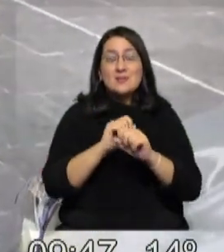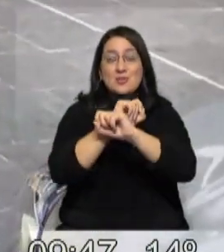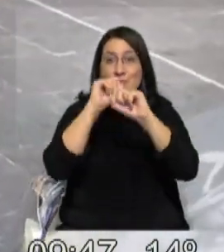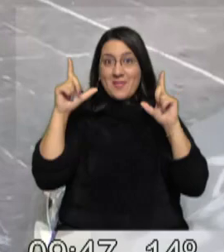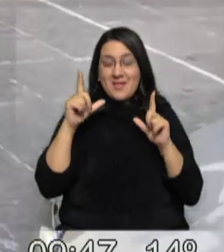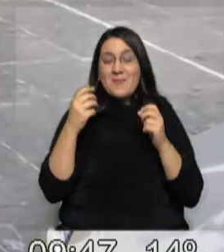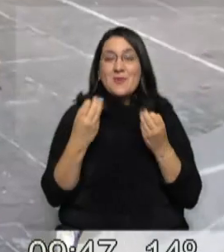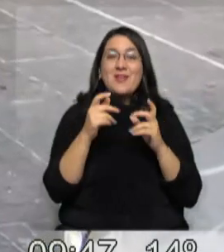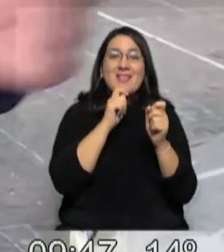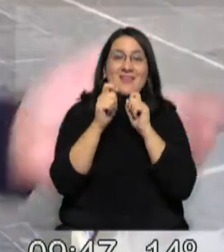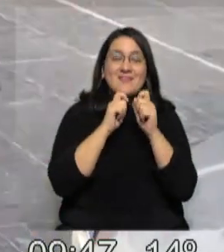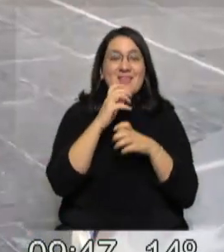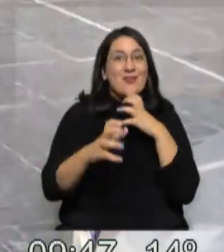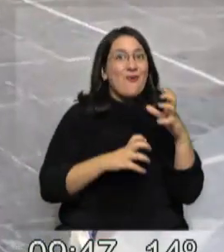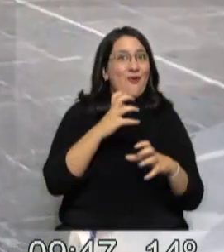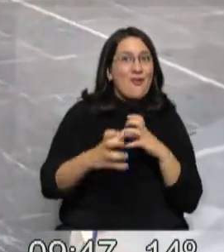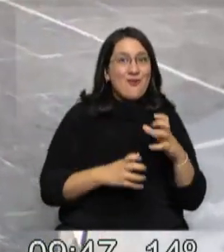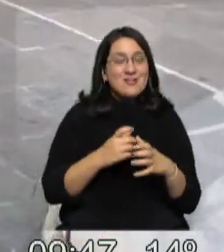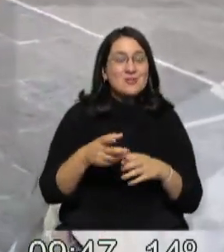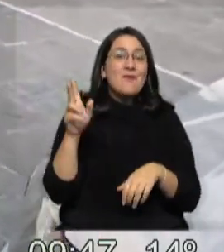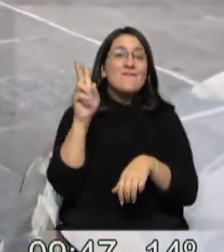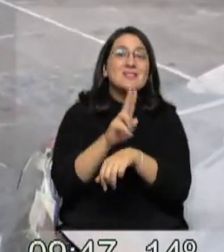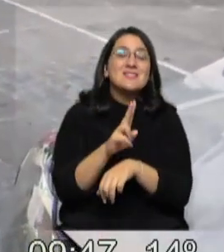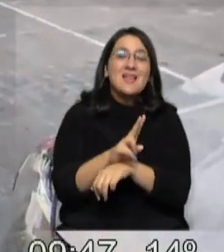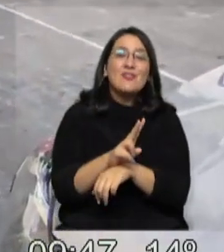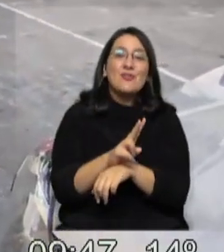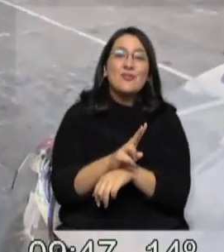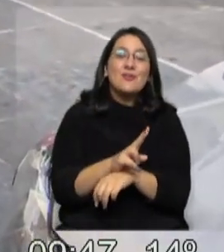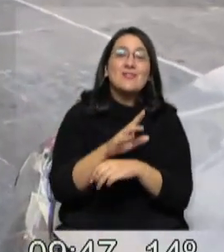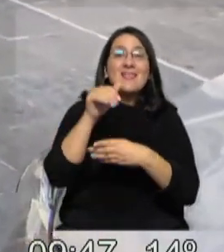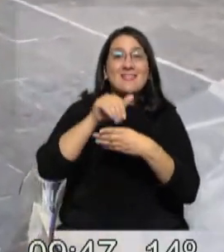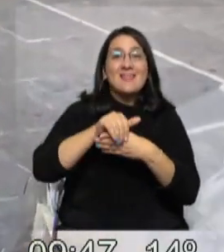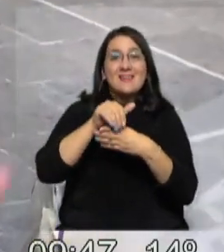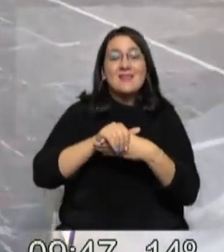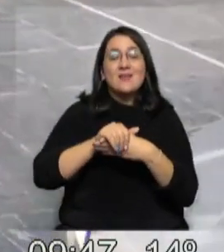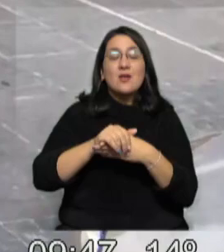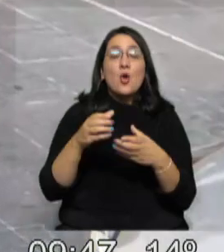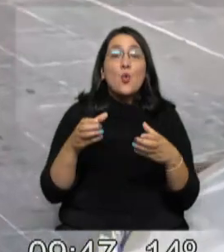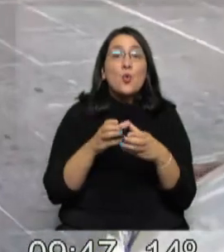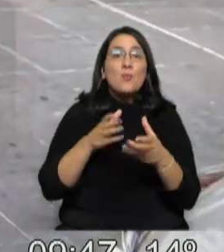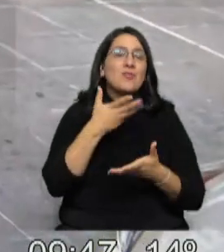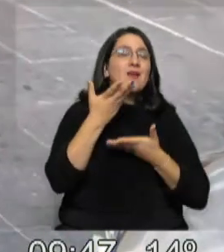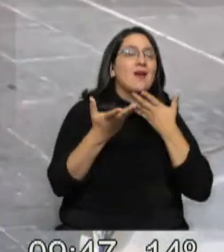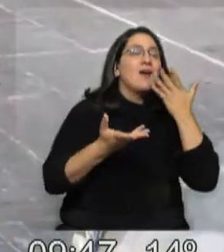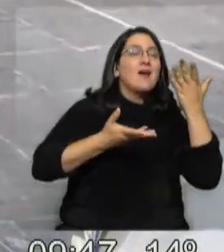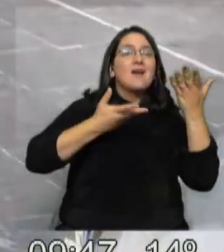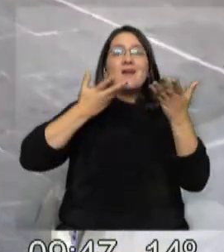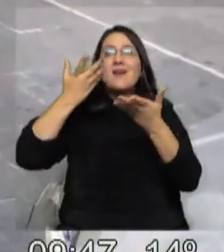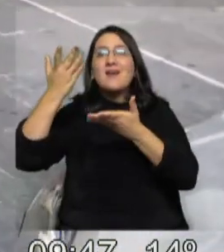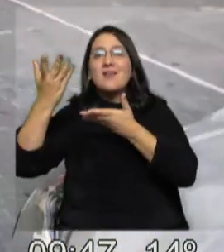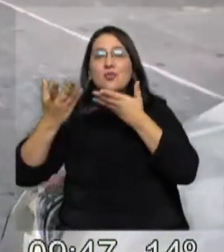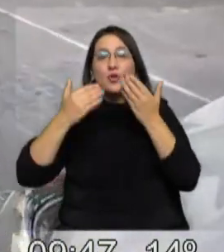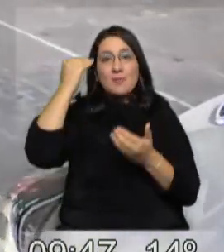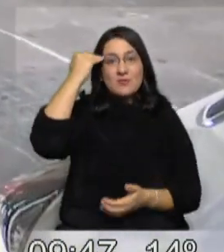porque tenemos una nota de color. Estuvimos visitando por la tardecita allí un grupo de canto lírico a cargo del profesor